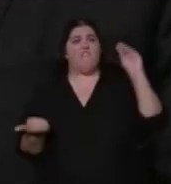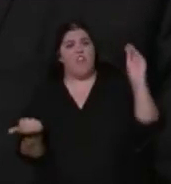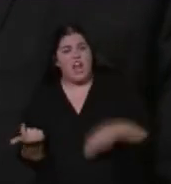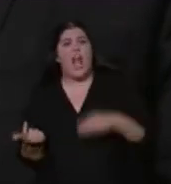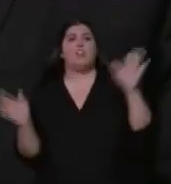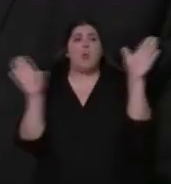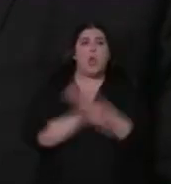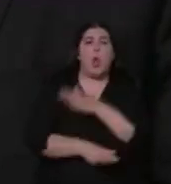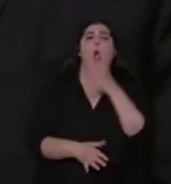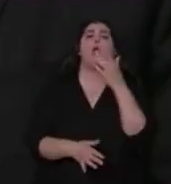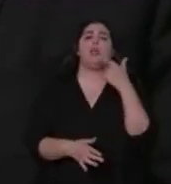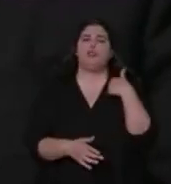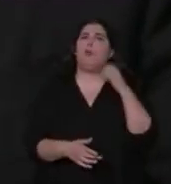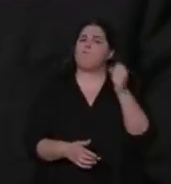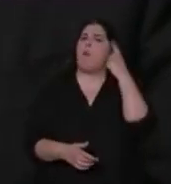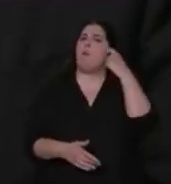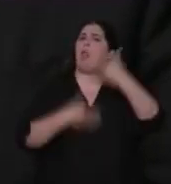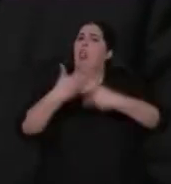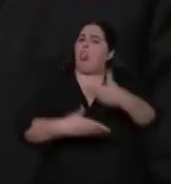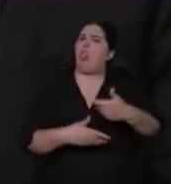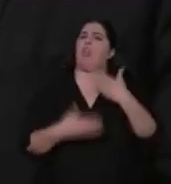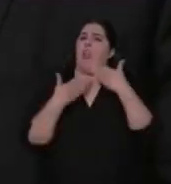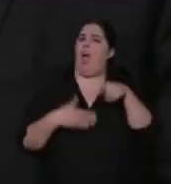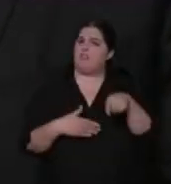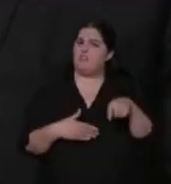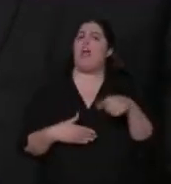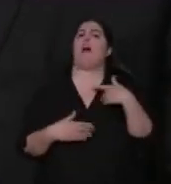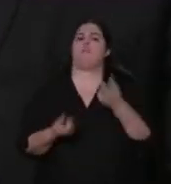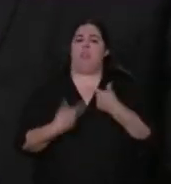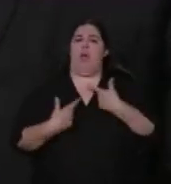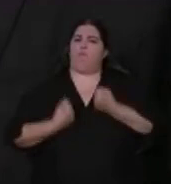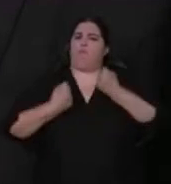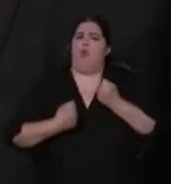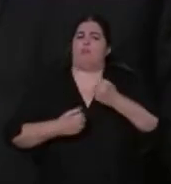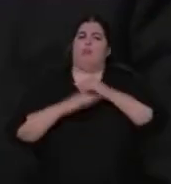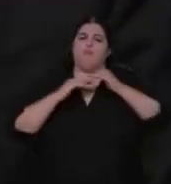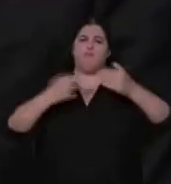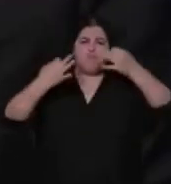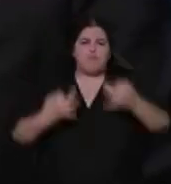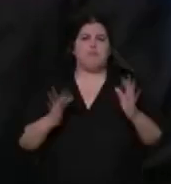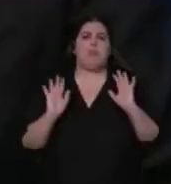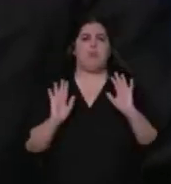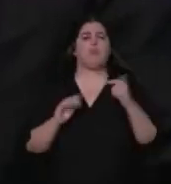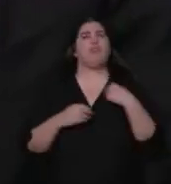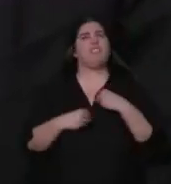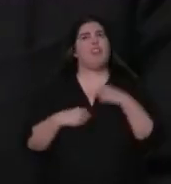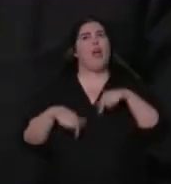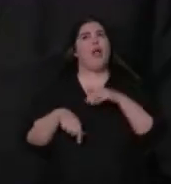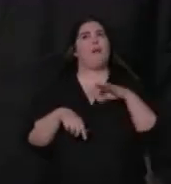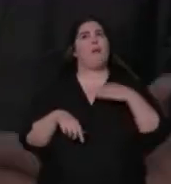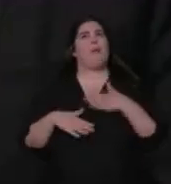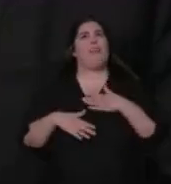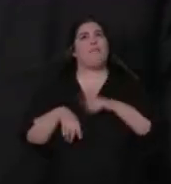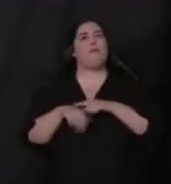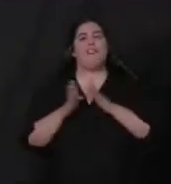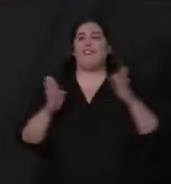errores, aprendí, y aprendí mucho, y me forjaron y me templaron. Y por eso siento que este es un momento distinto de mi vida